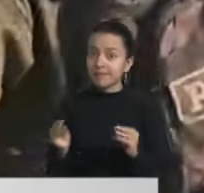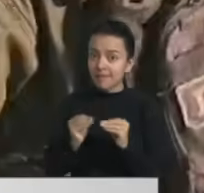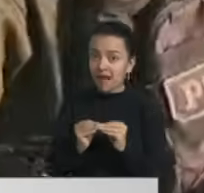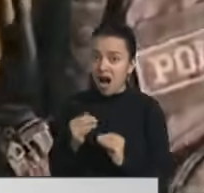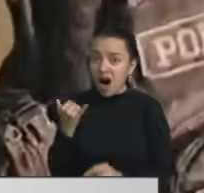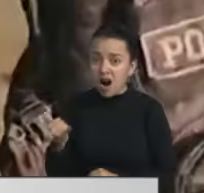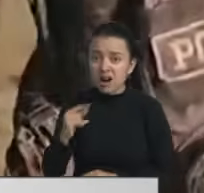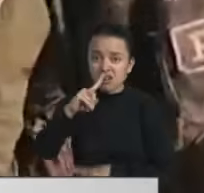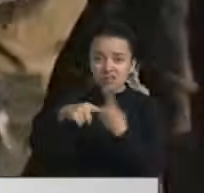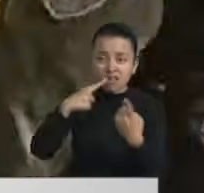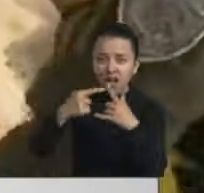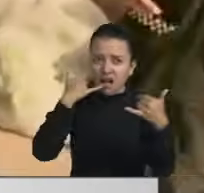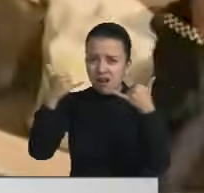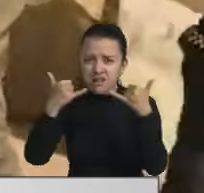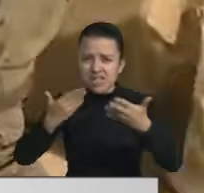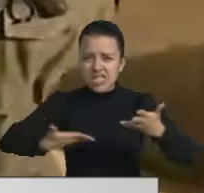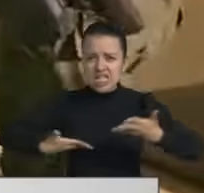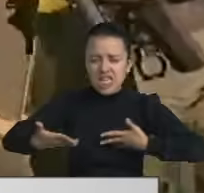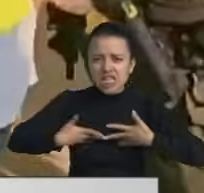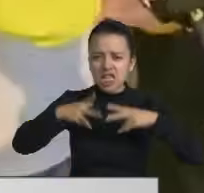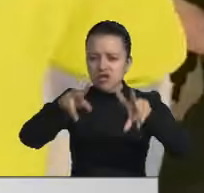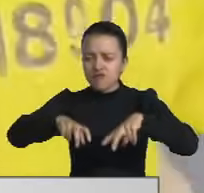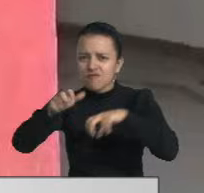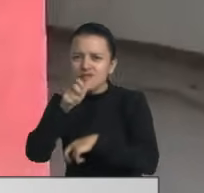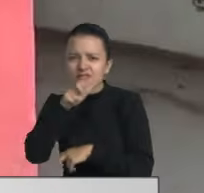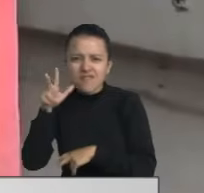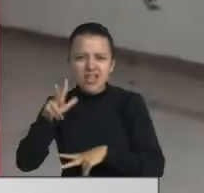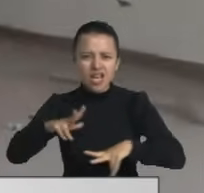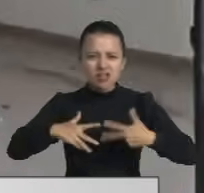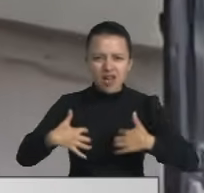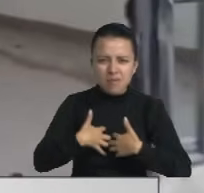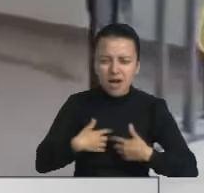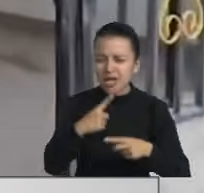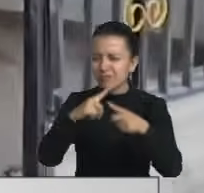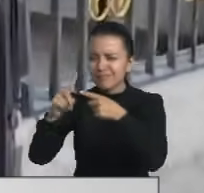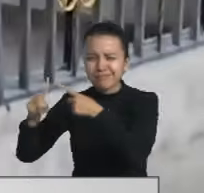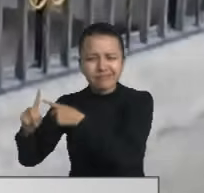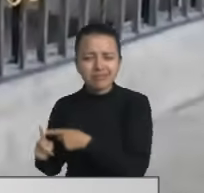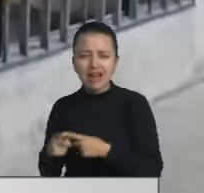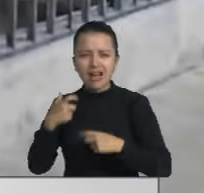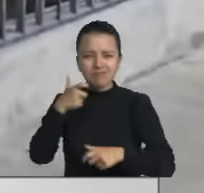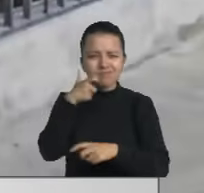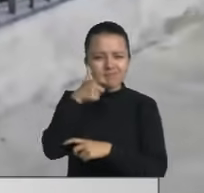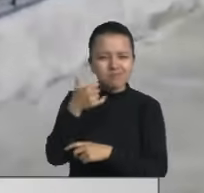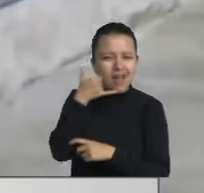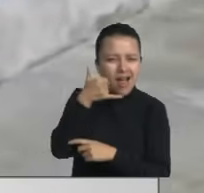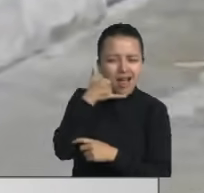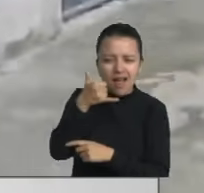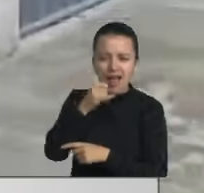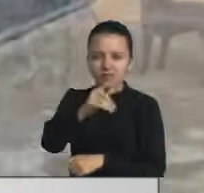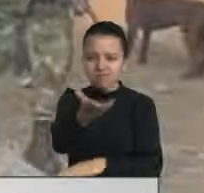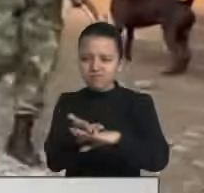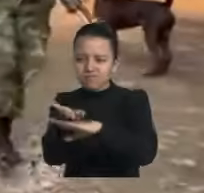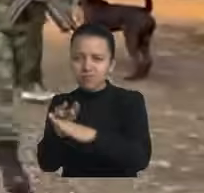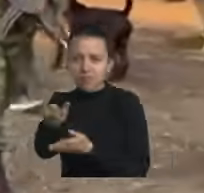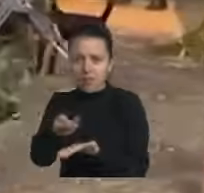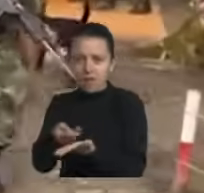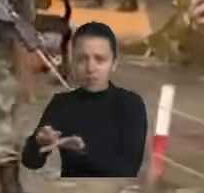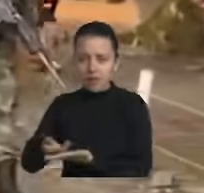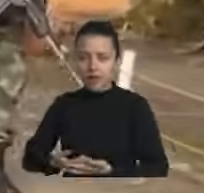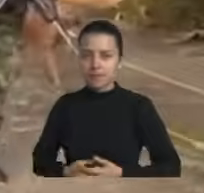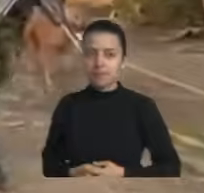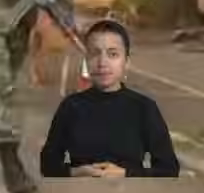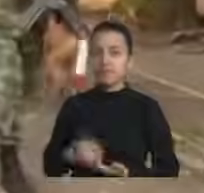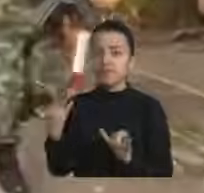de extorsiones de comerciantes, ganaderos, funcionarios públicos y demás. Ambas personas capturadas fueron recluidas en un centro carcelario por